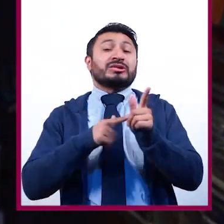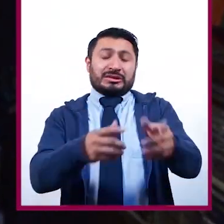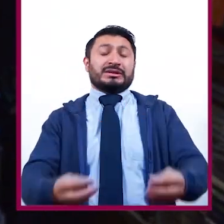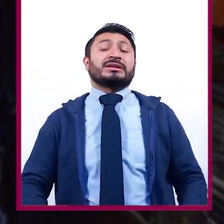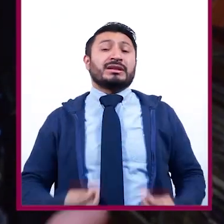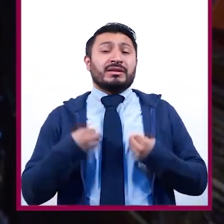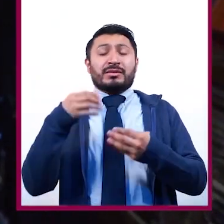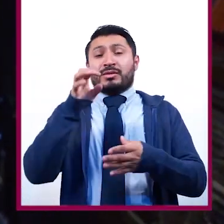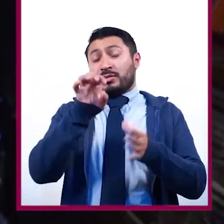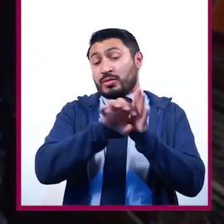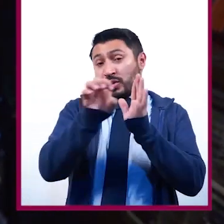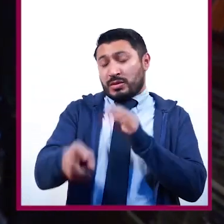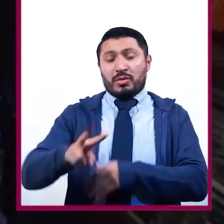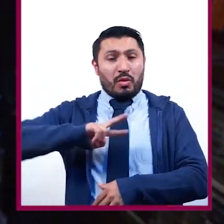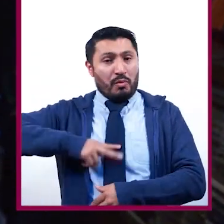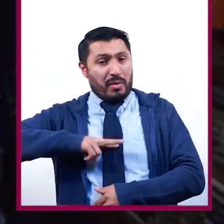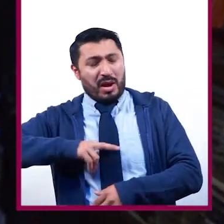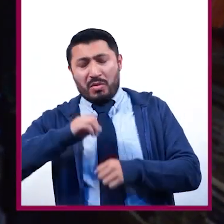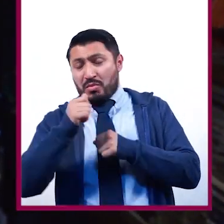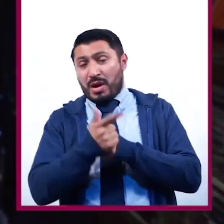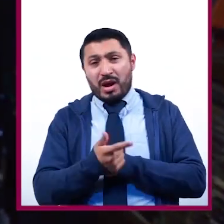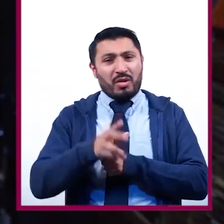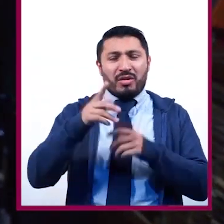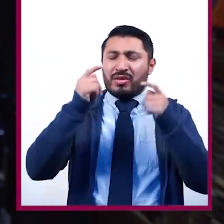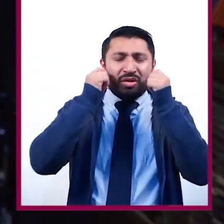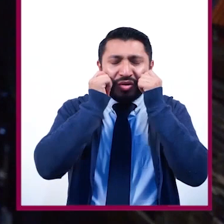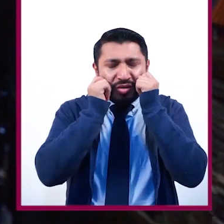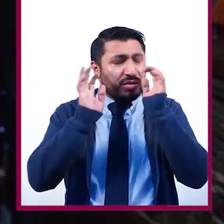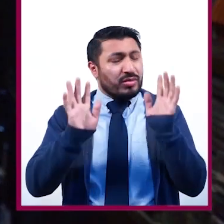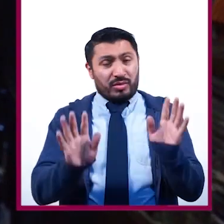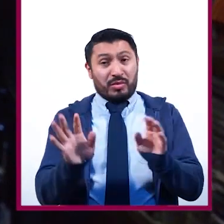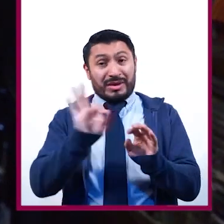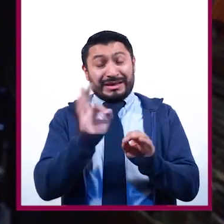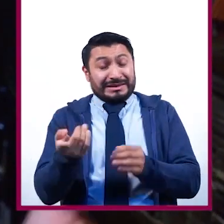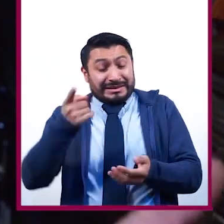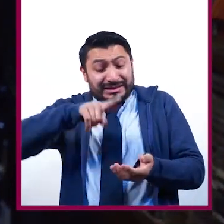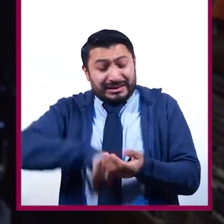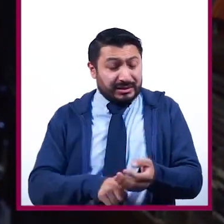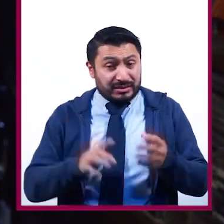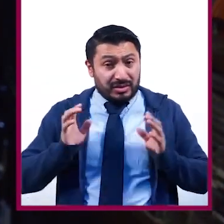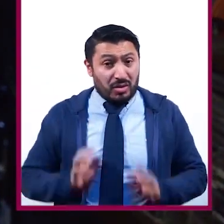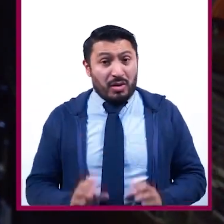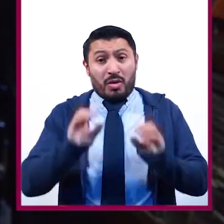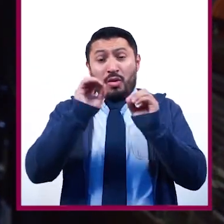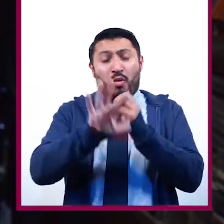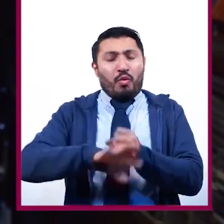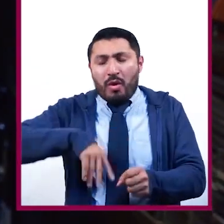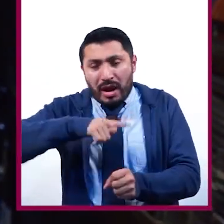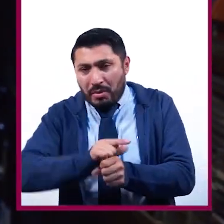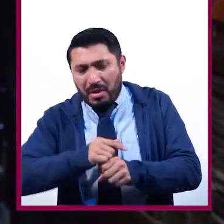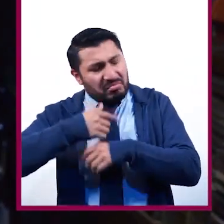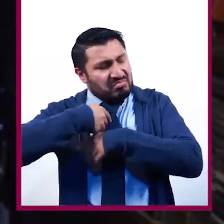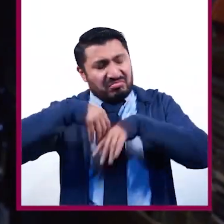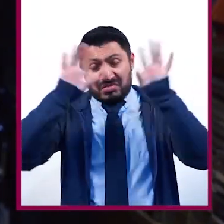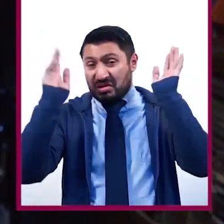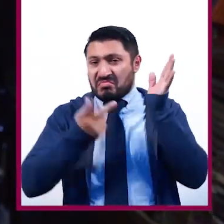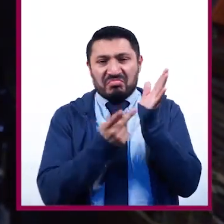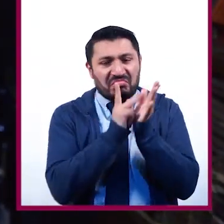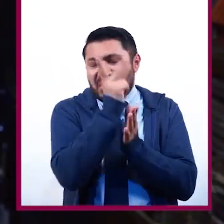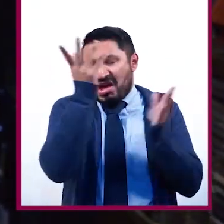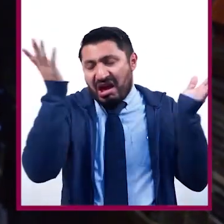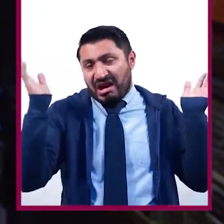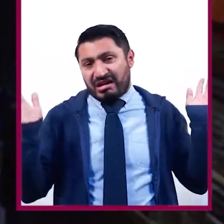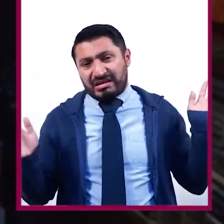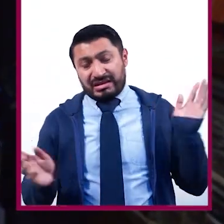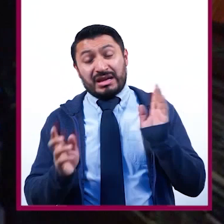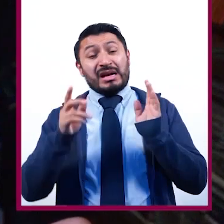ejemplo, un virus o una bacteria no le importa si se mete a tu cuerpo o se mete al cuerpo de un animal o lo que sea, una planta.